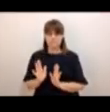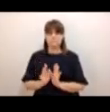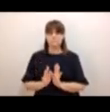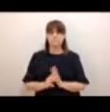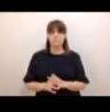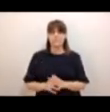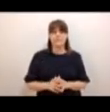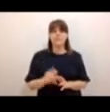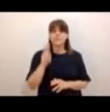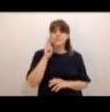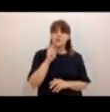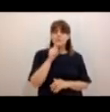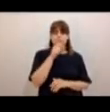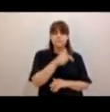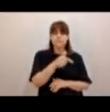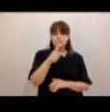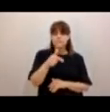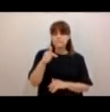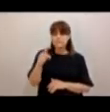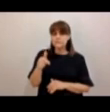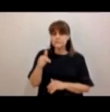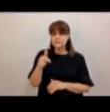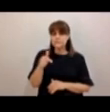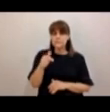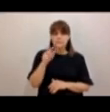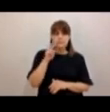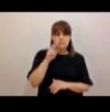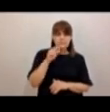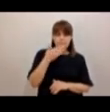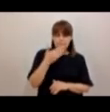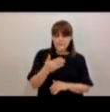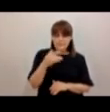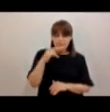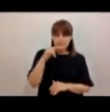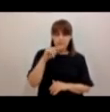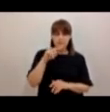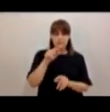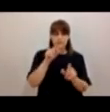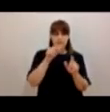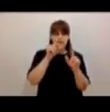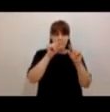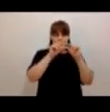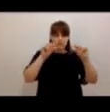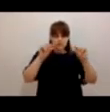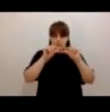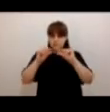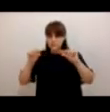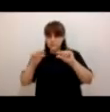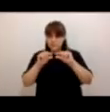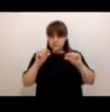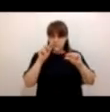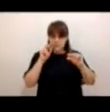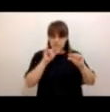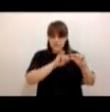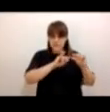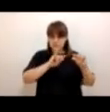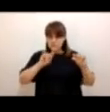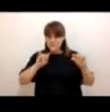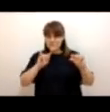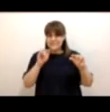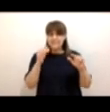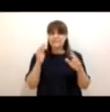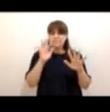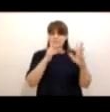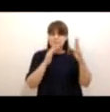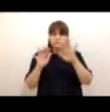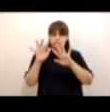podemos ver no sé si se alcanza a ver bien los los títulos creo que no un poquito borroso Sandra